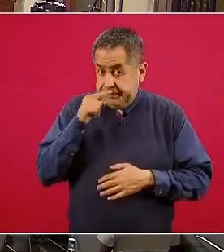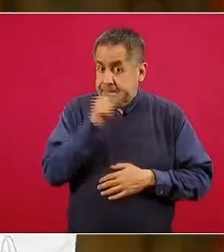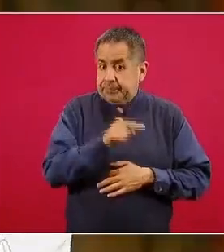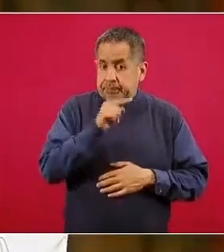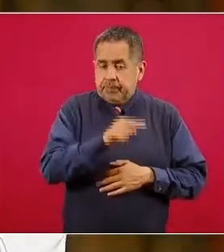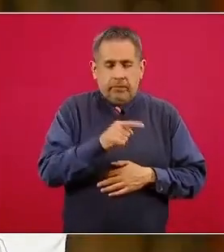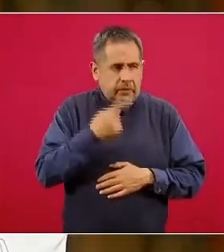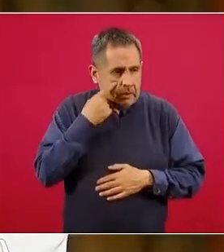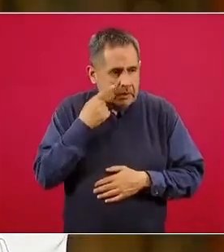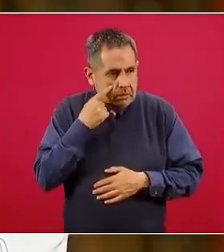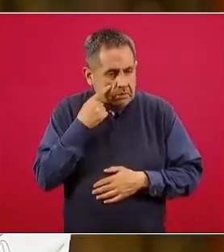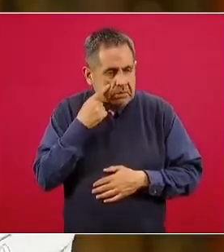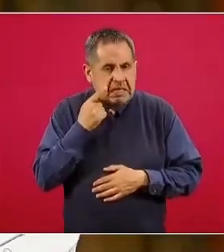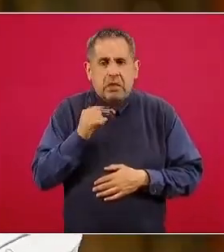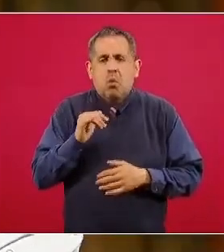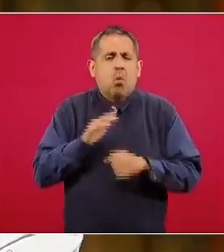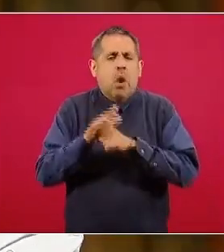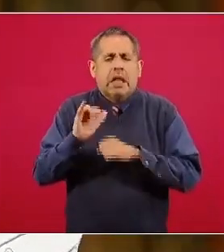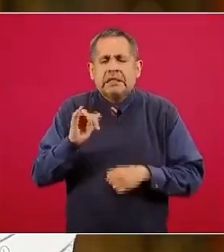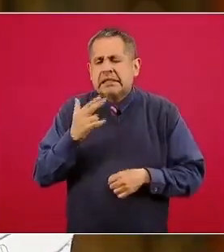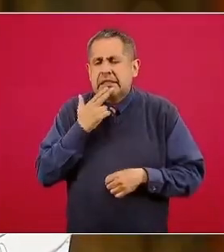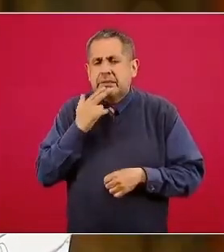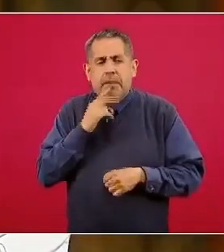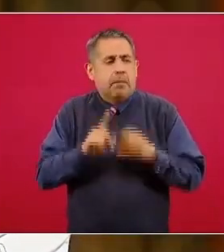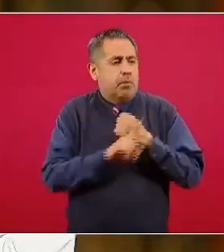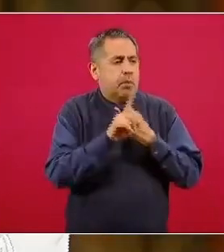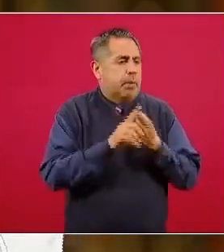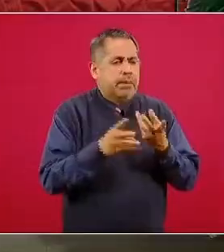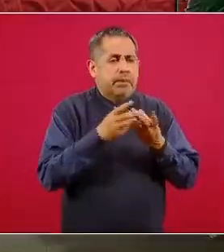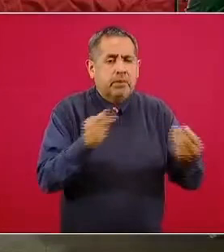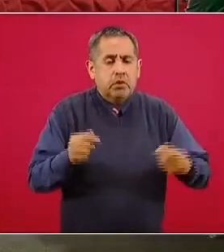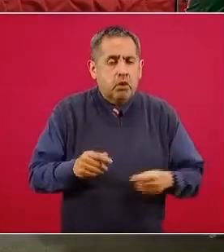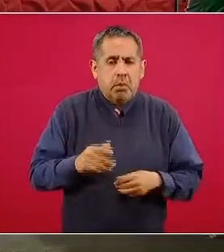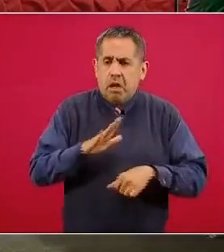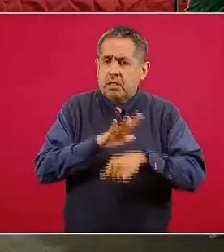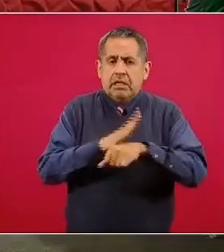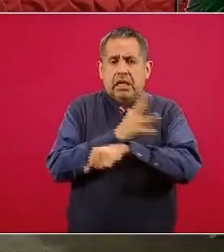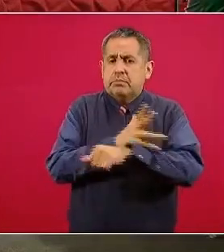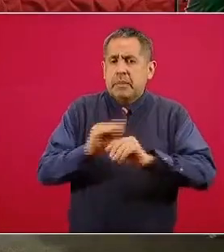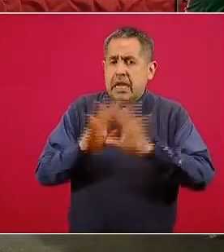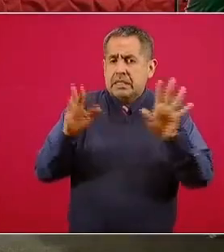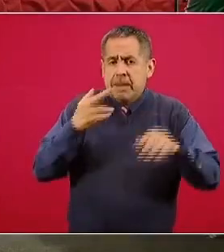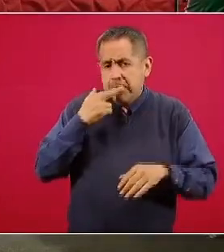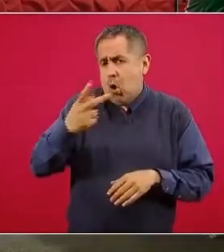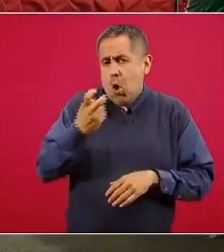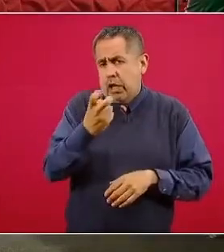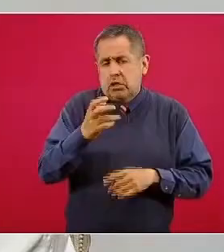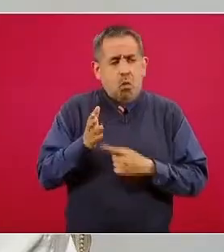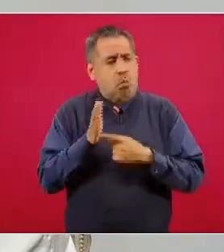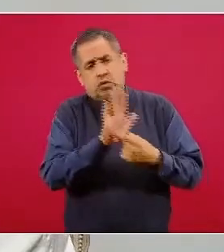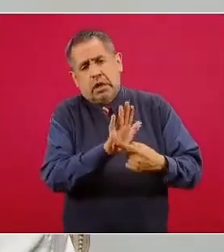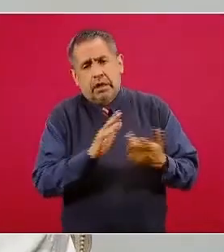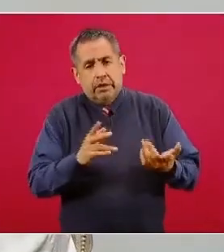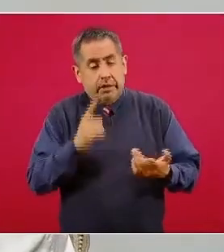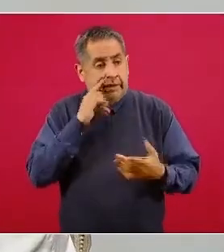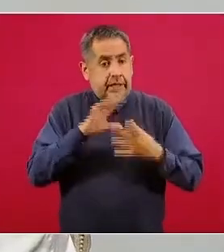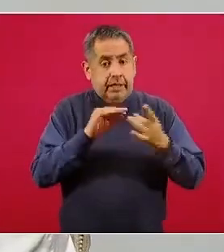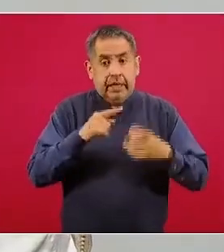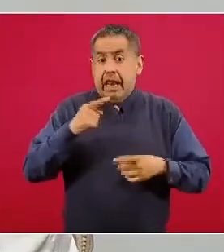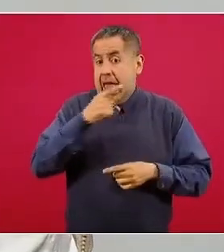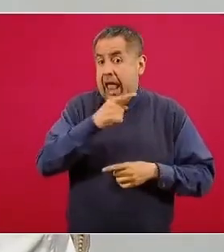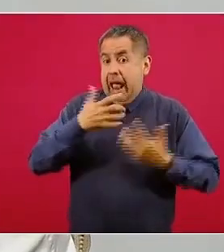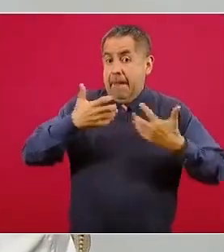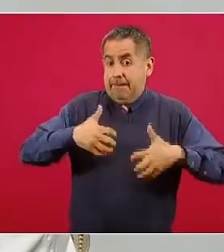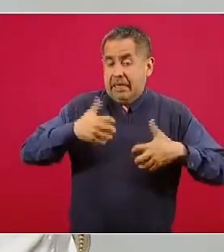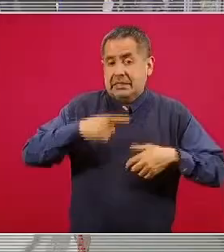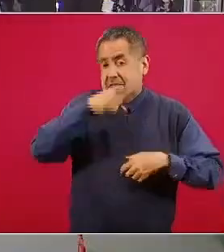elementos que más funciona para resolver los problemas es la transparencia. Y ahí nos estaba manifestando la empresa,